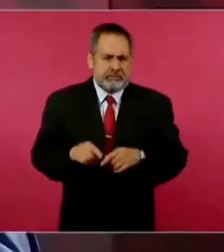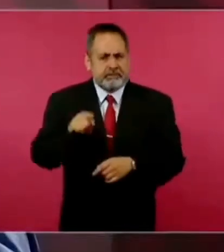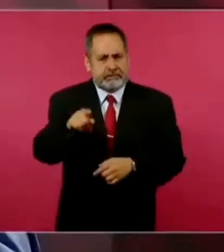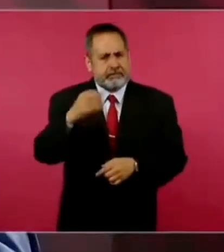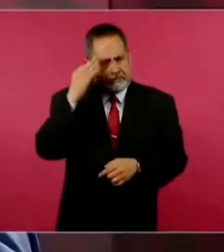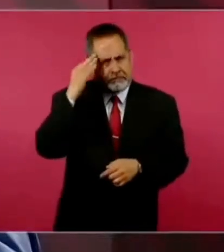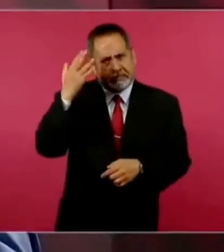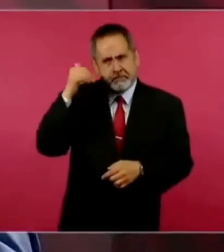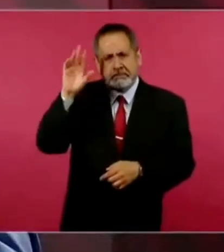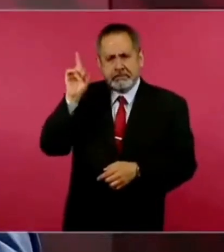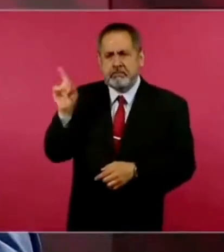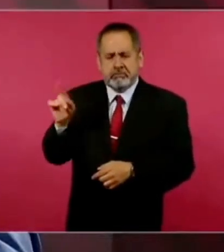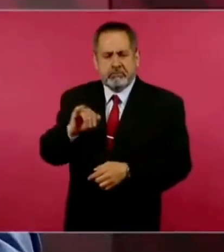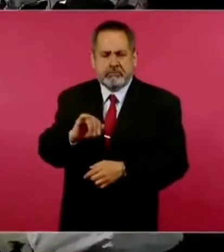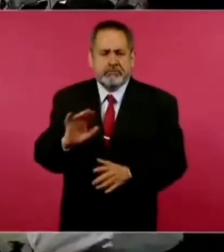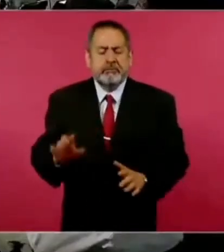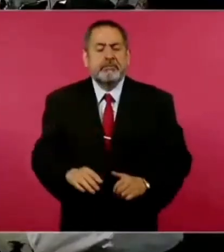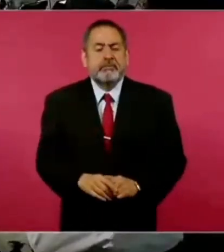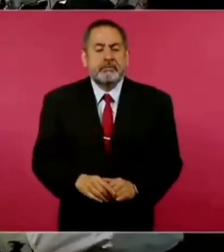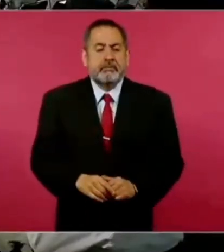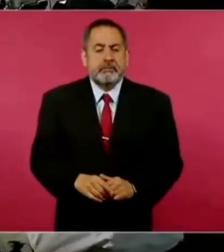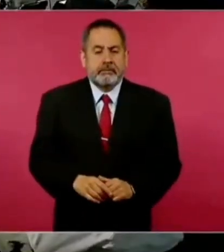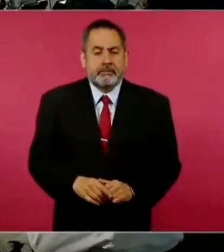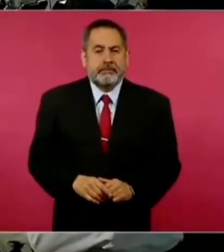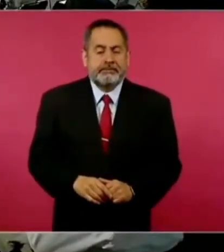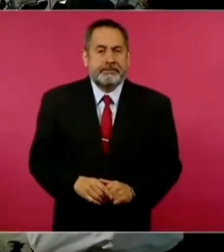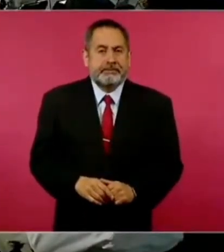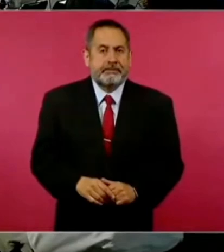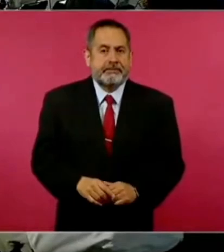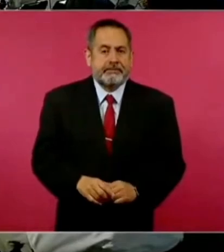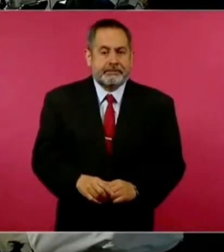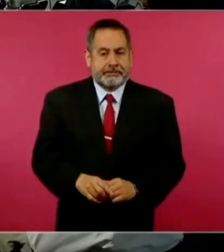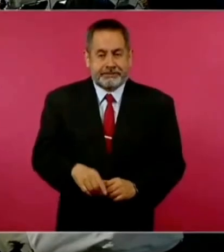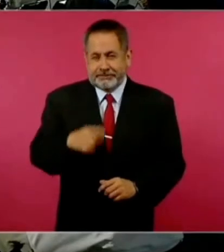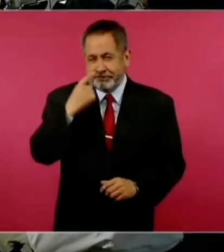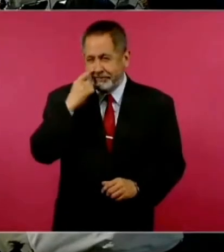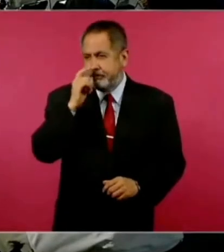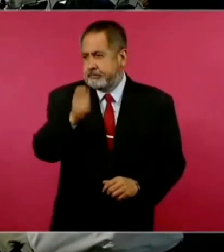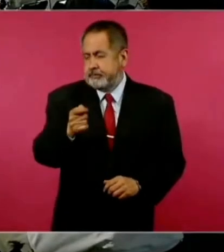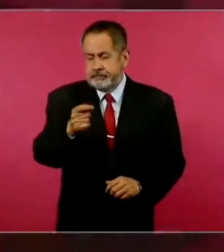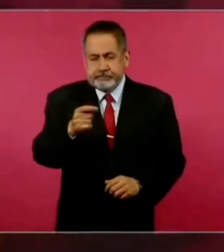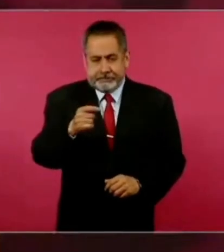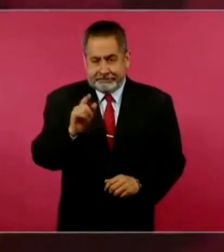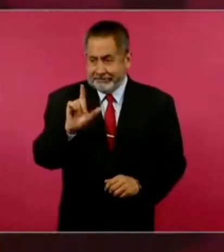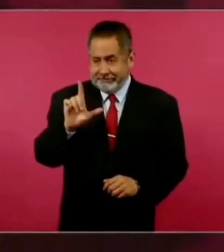ese movimiento. Es más, el lunes